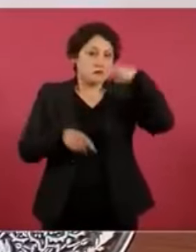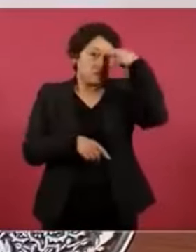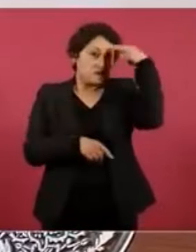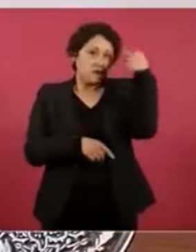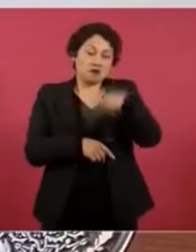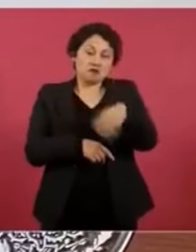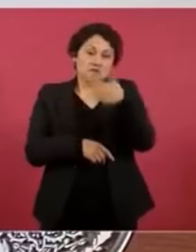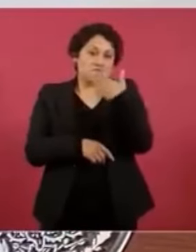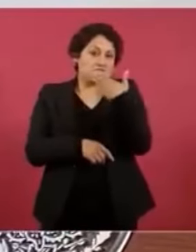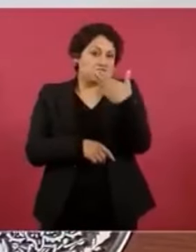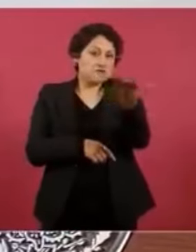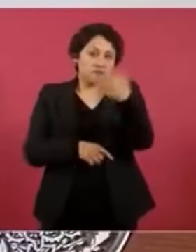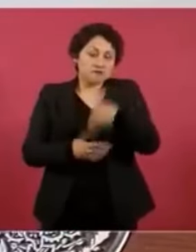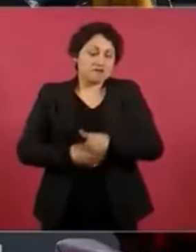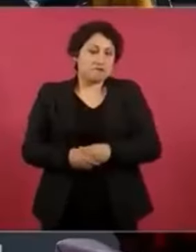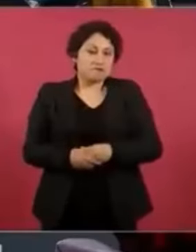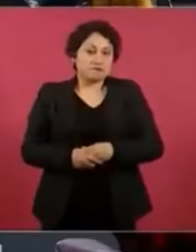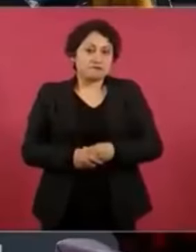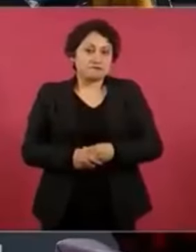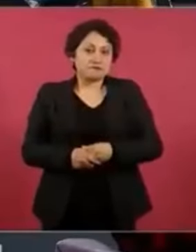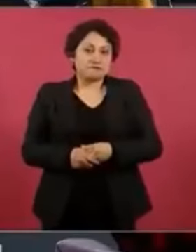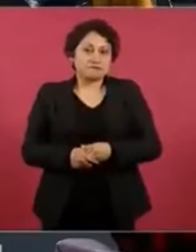mexicanos muy